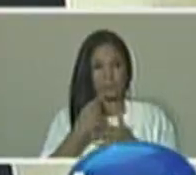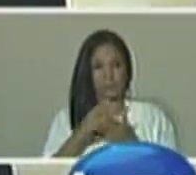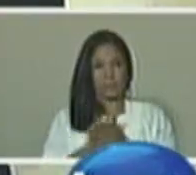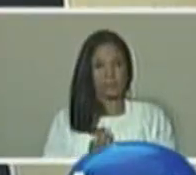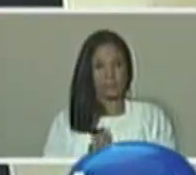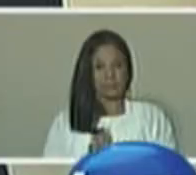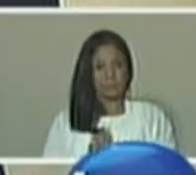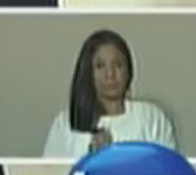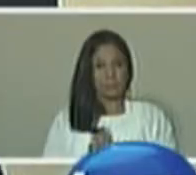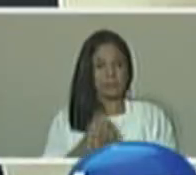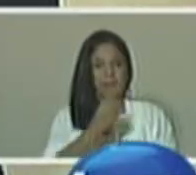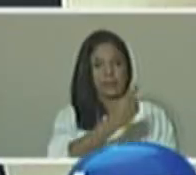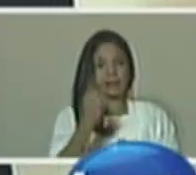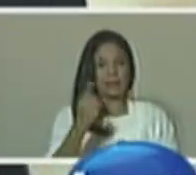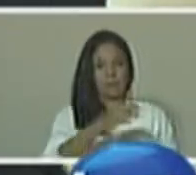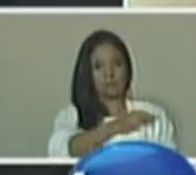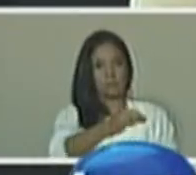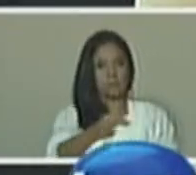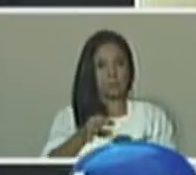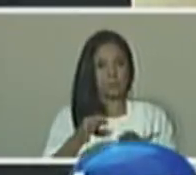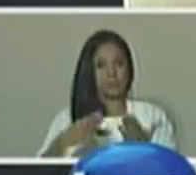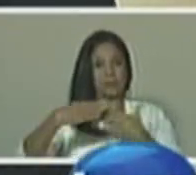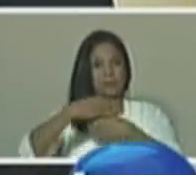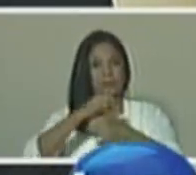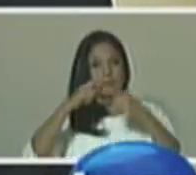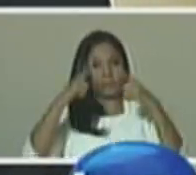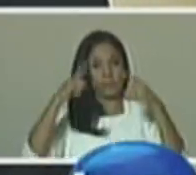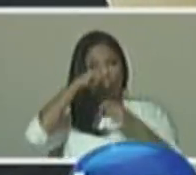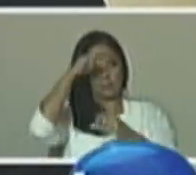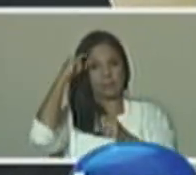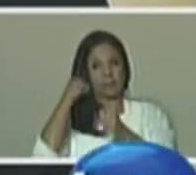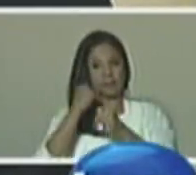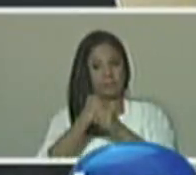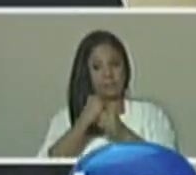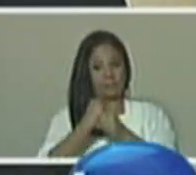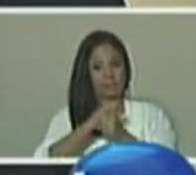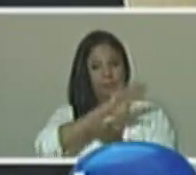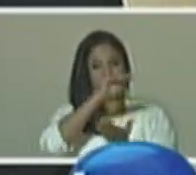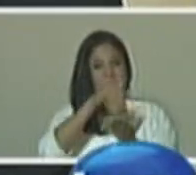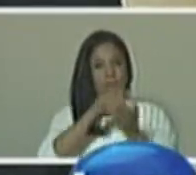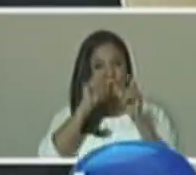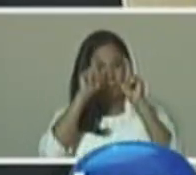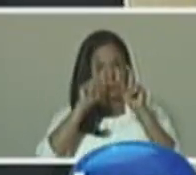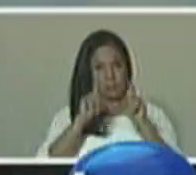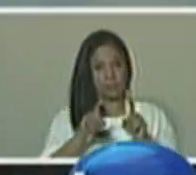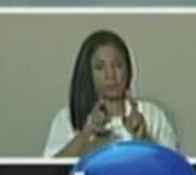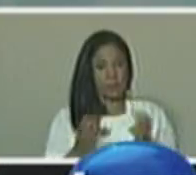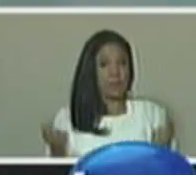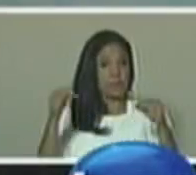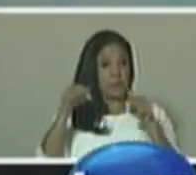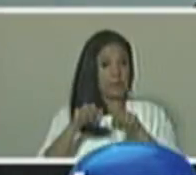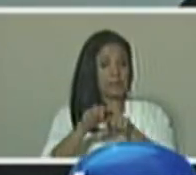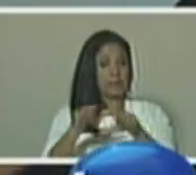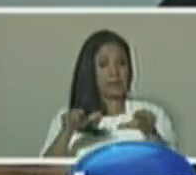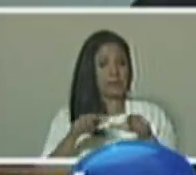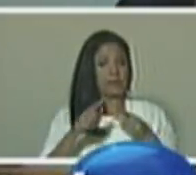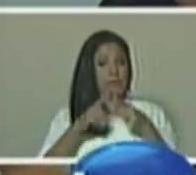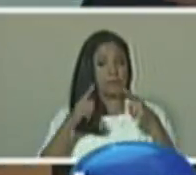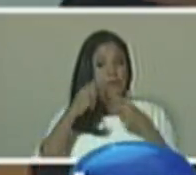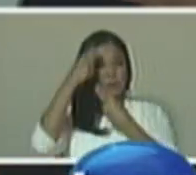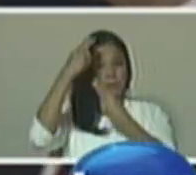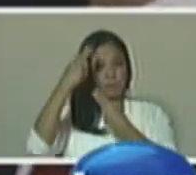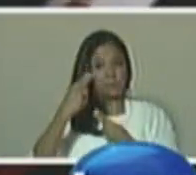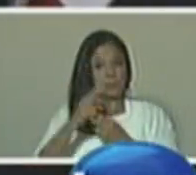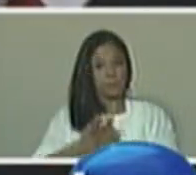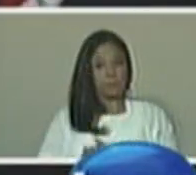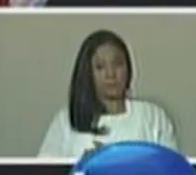de su provincia, de su región, haciendo un gran trabajo dentro de sus centros educativos. Y llegar hasta aquí, pues, es un gran premio, ¿no? Es un